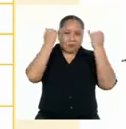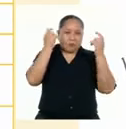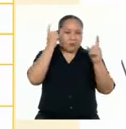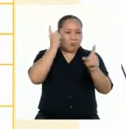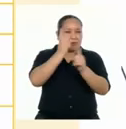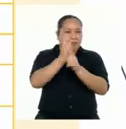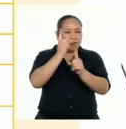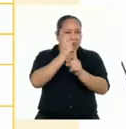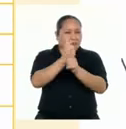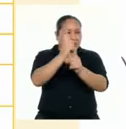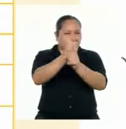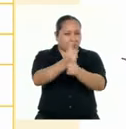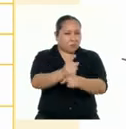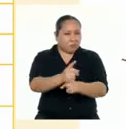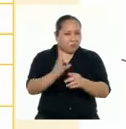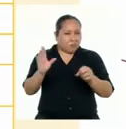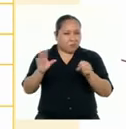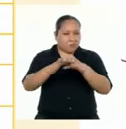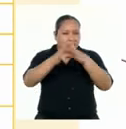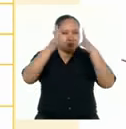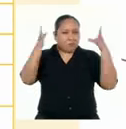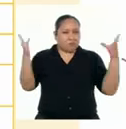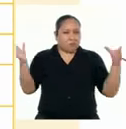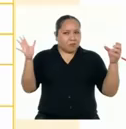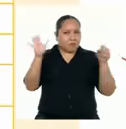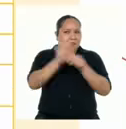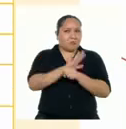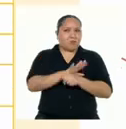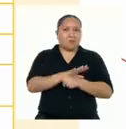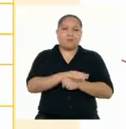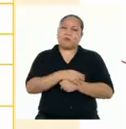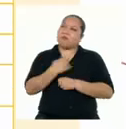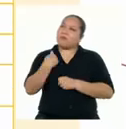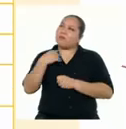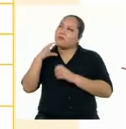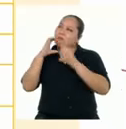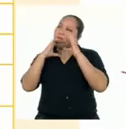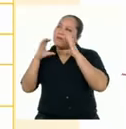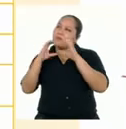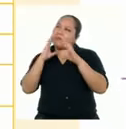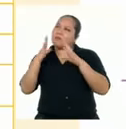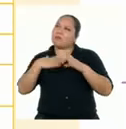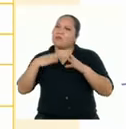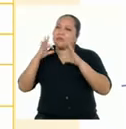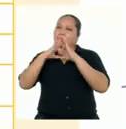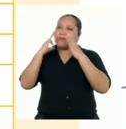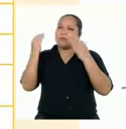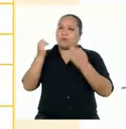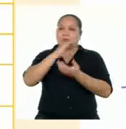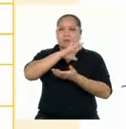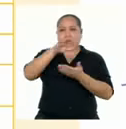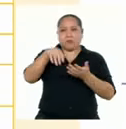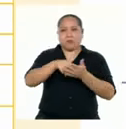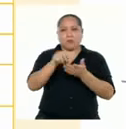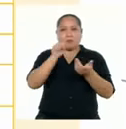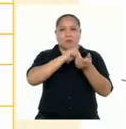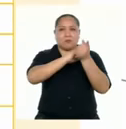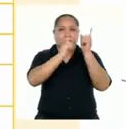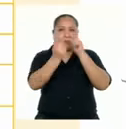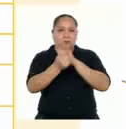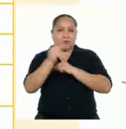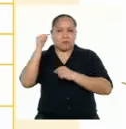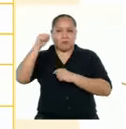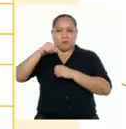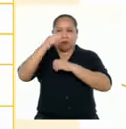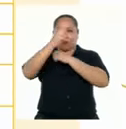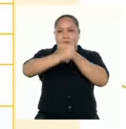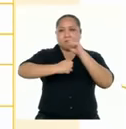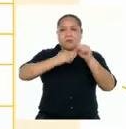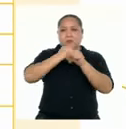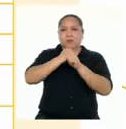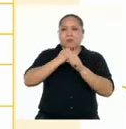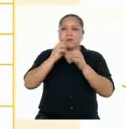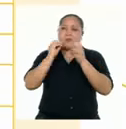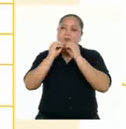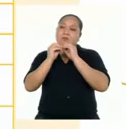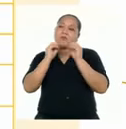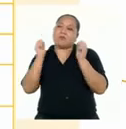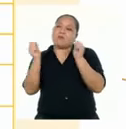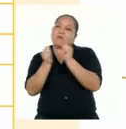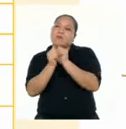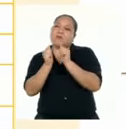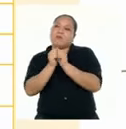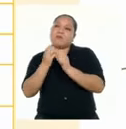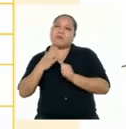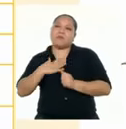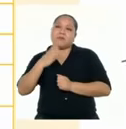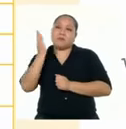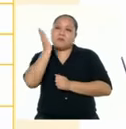más amplia y completa posible? Voy a hablar con mi familia porque todos estos cambios que nos trajo este año los he afrontado junto con